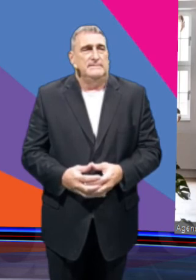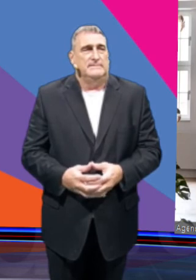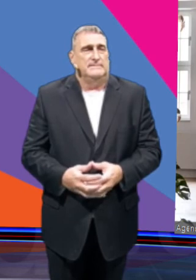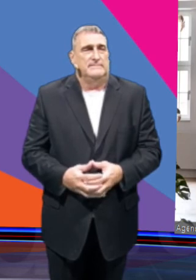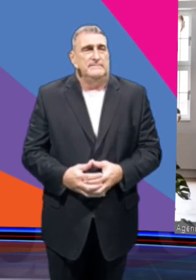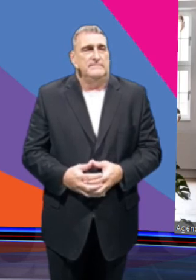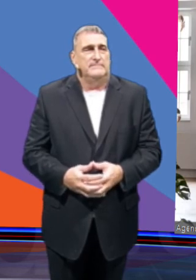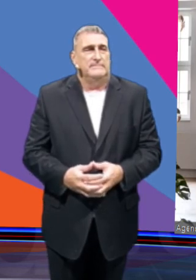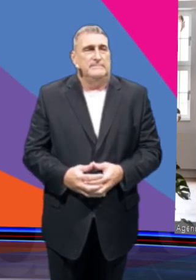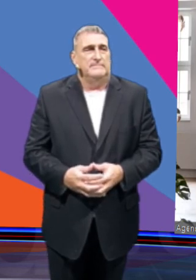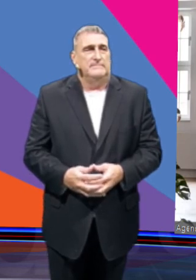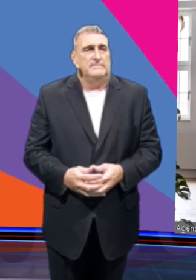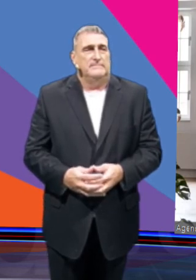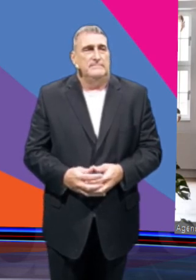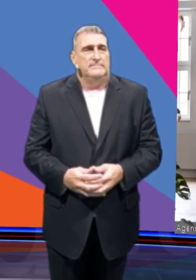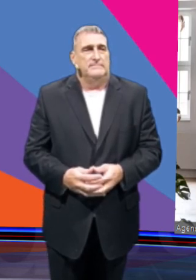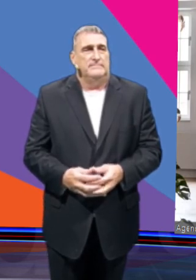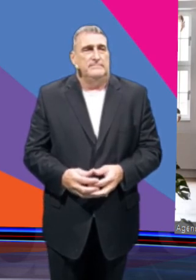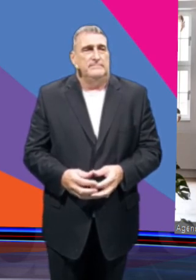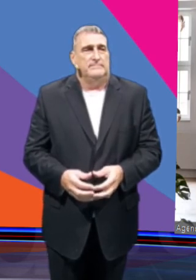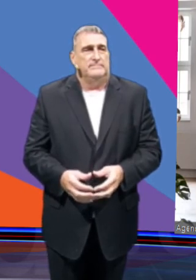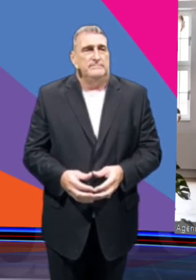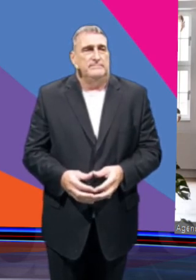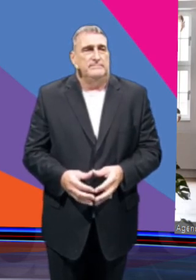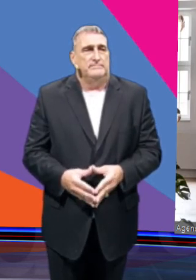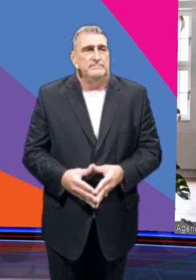la van a tomar los que se hayan infectado.